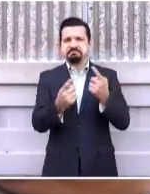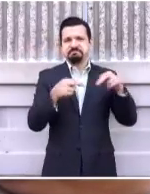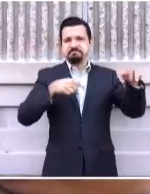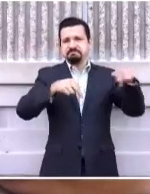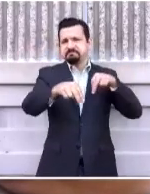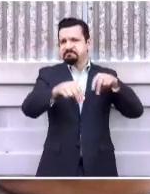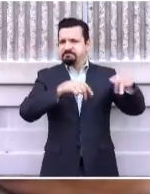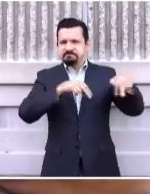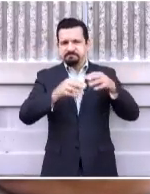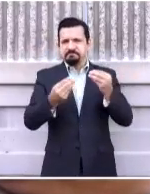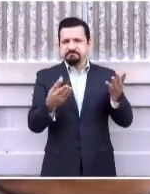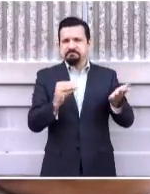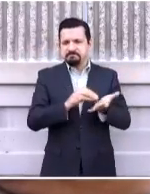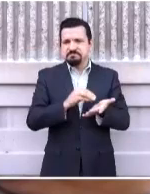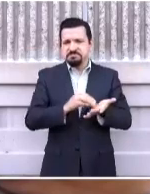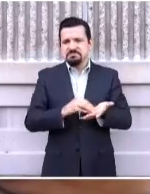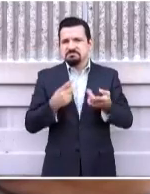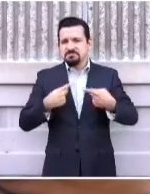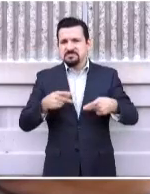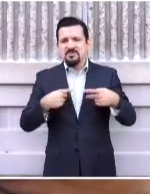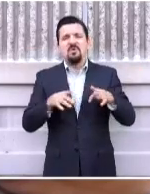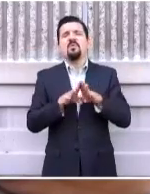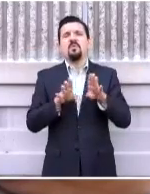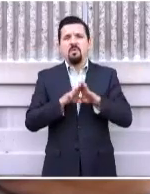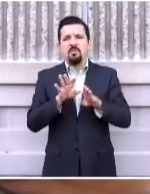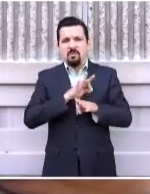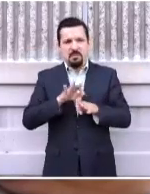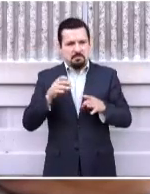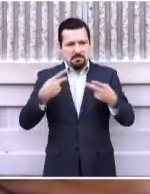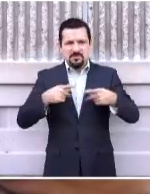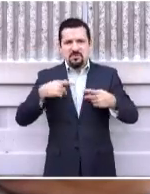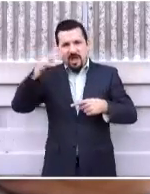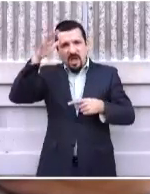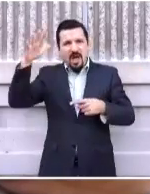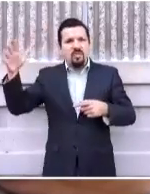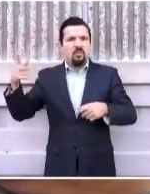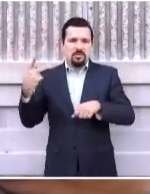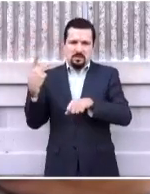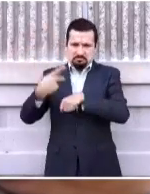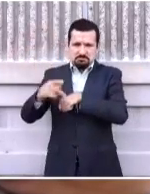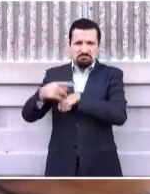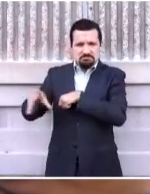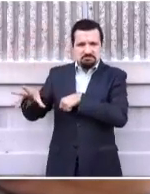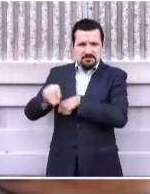para sanitizar o exhortar ahí a las personas que acudan?